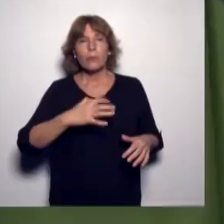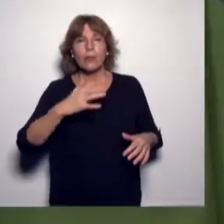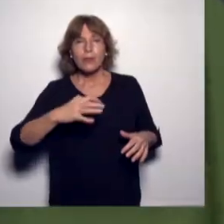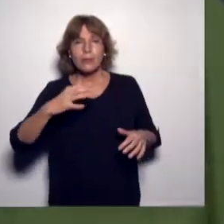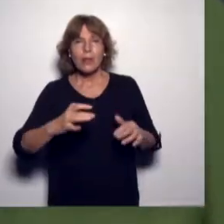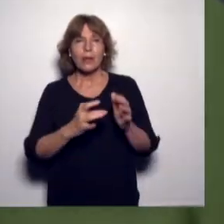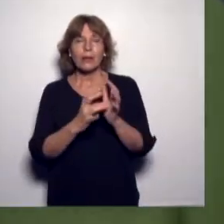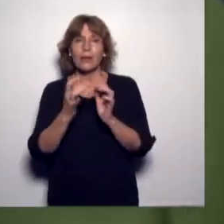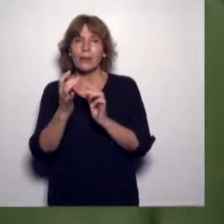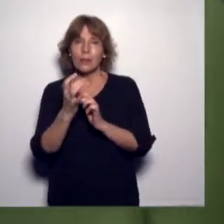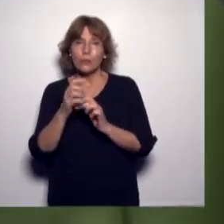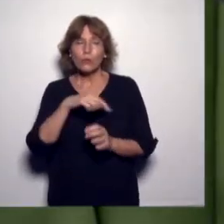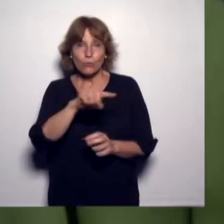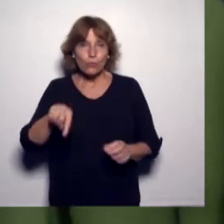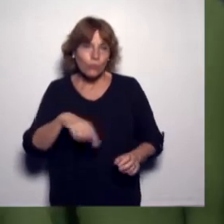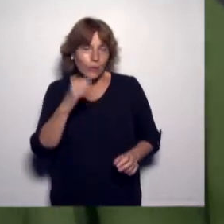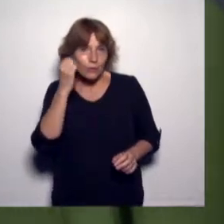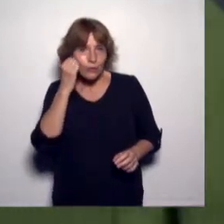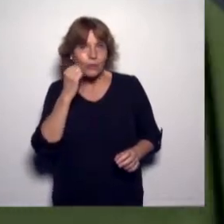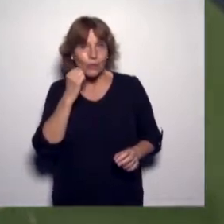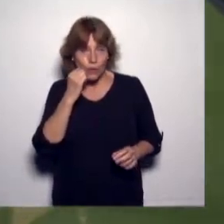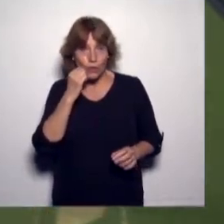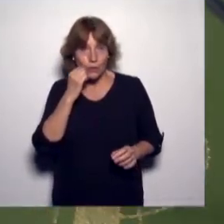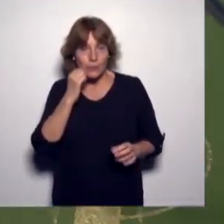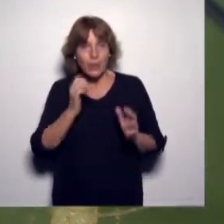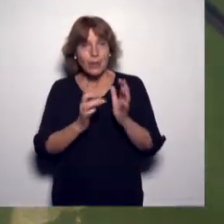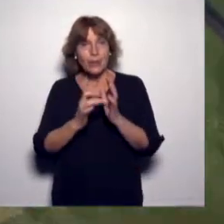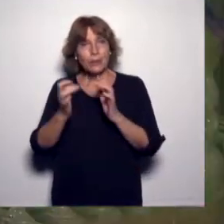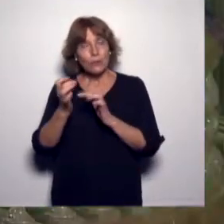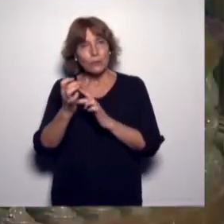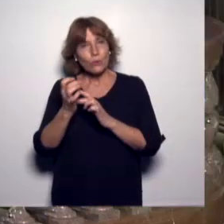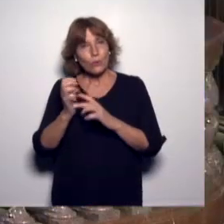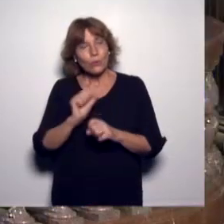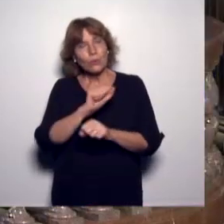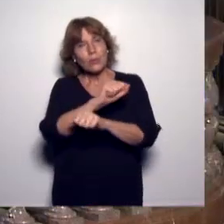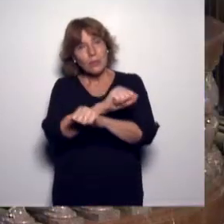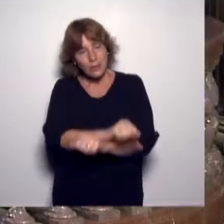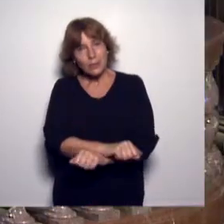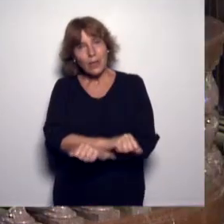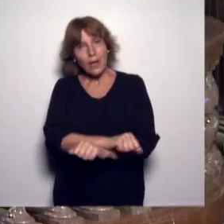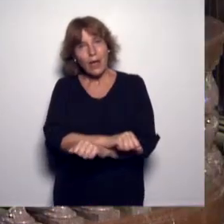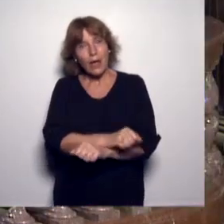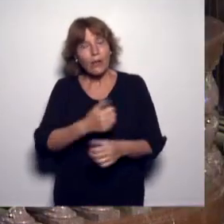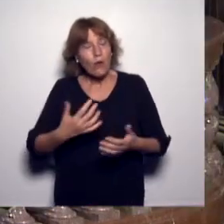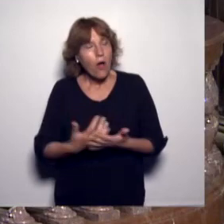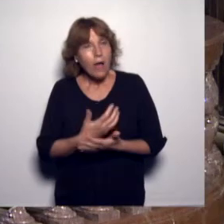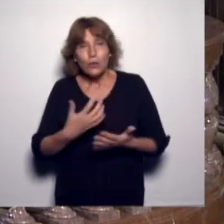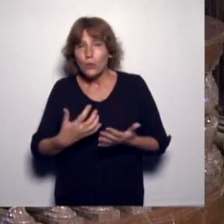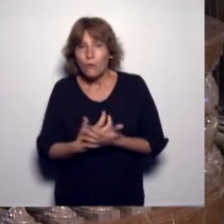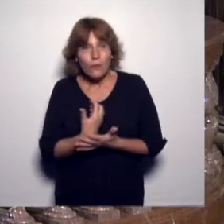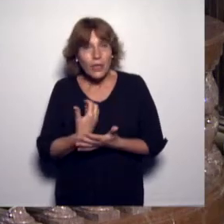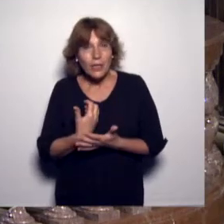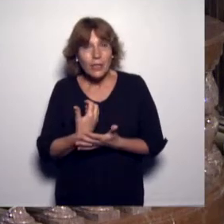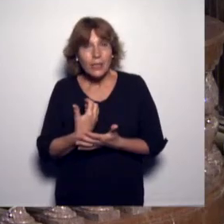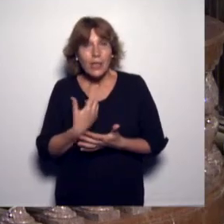de Jesucristo, nuestro Señor. Él mismo, cuando iba a ser entregado a su pasión